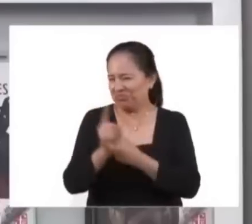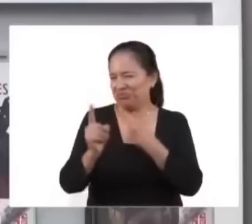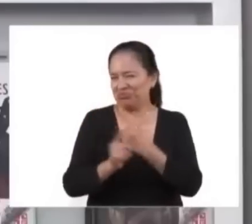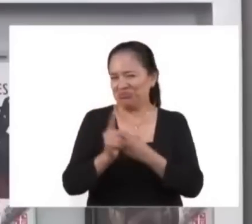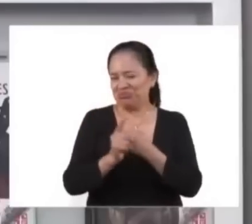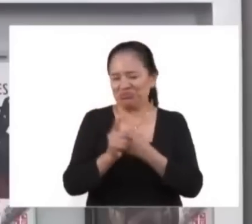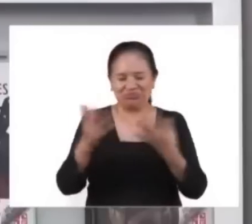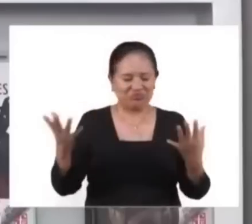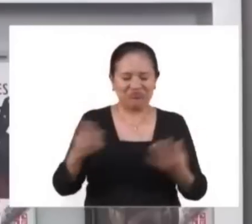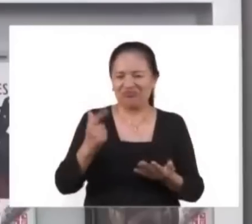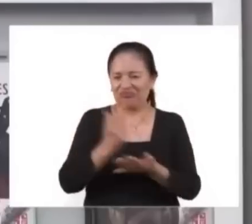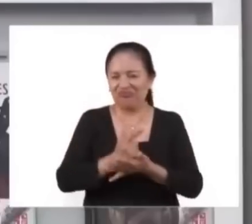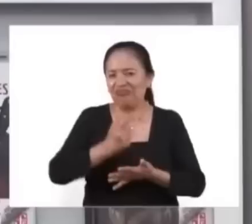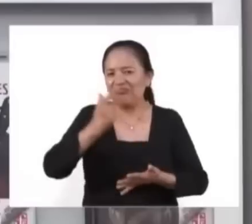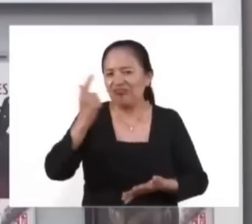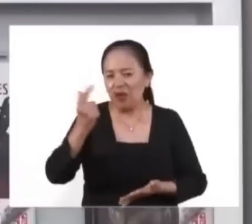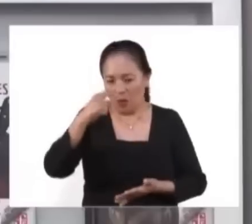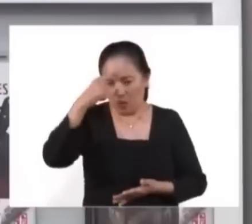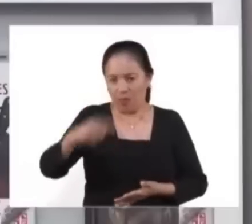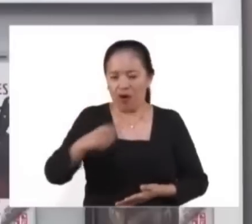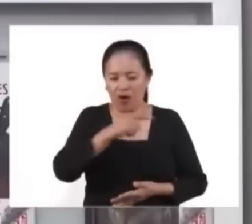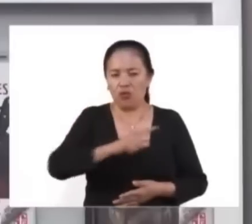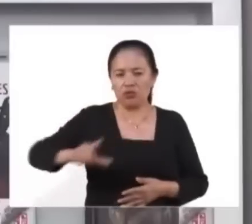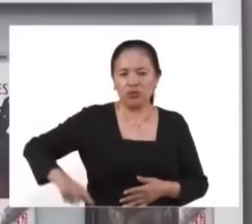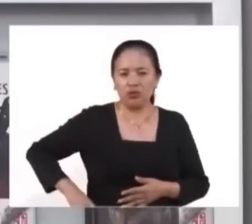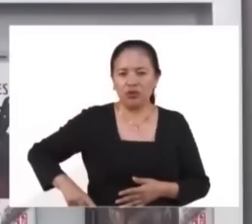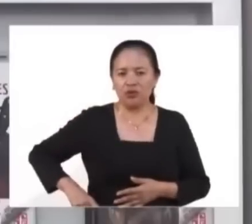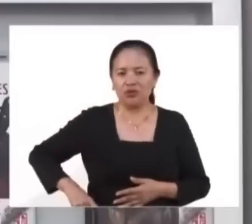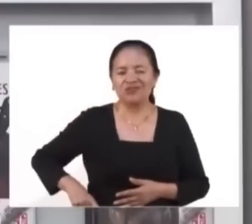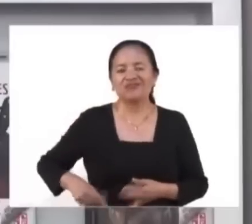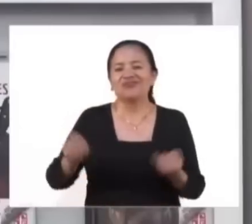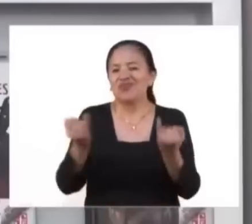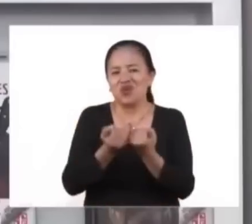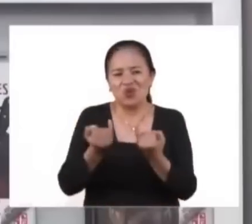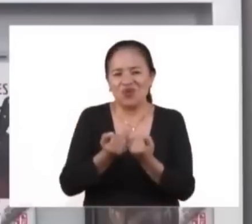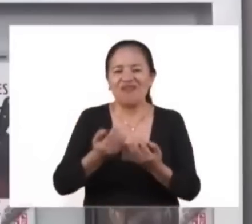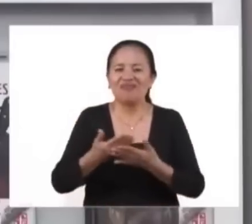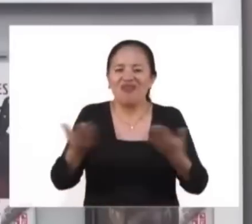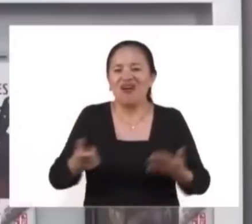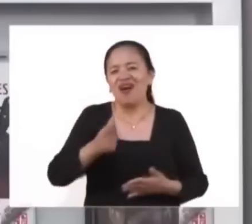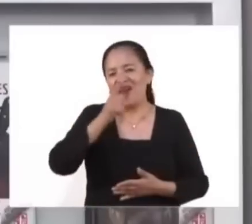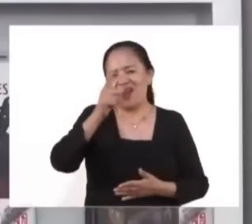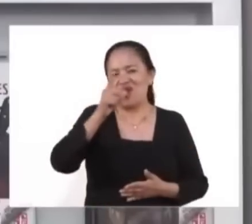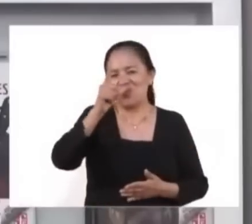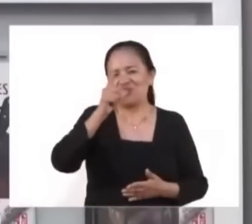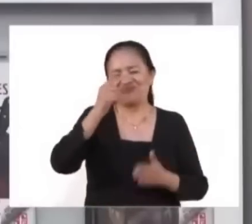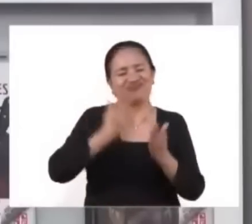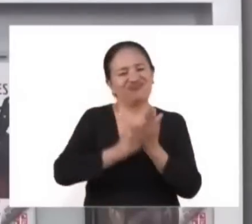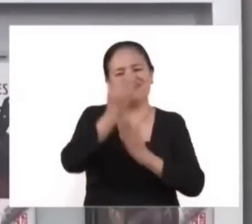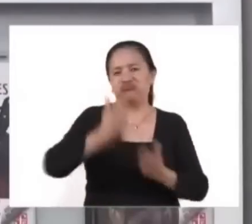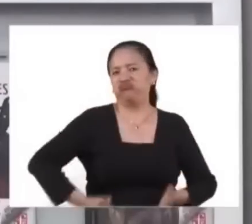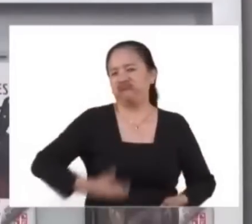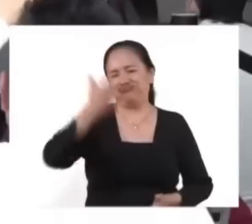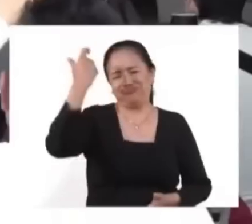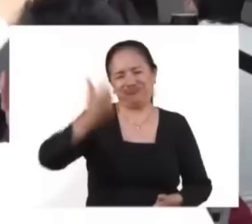de soberanía sino que también elevó los precios de la energía a niveles